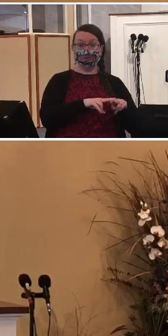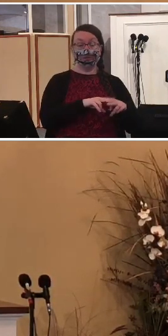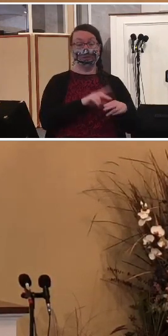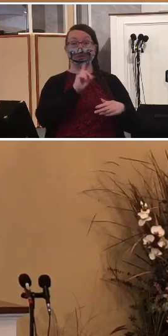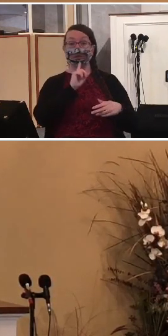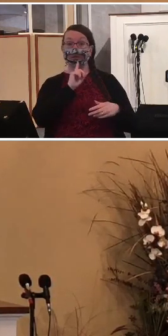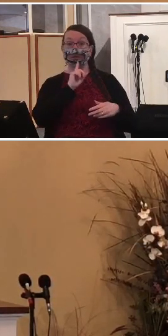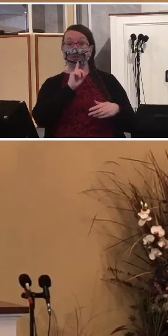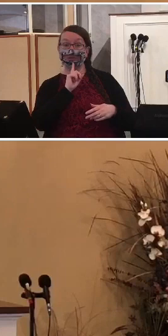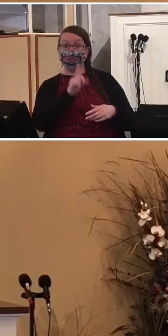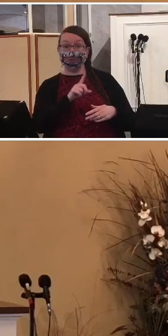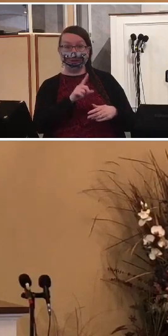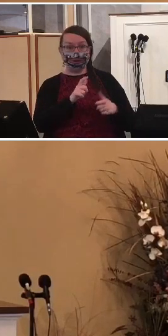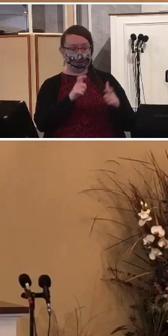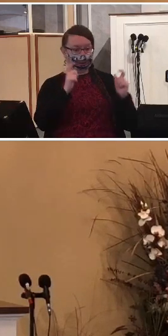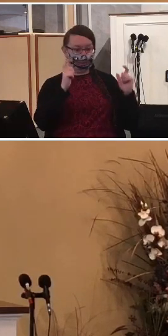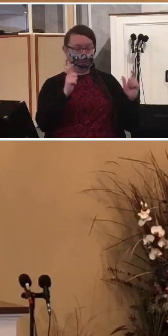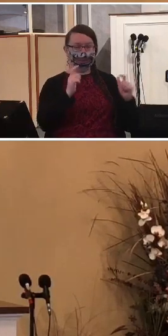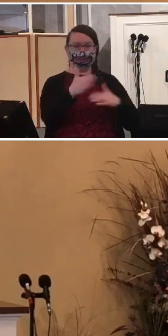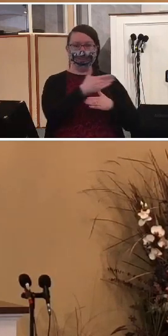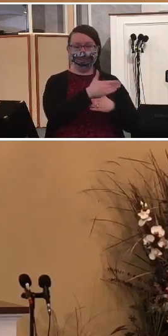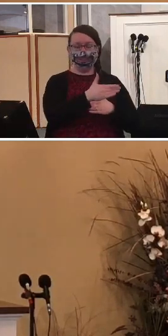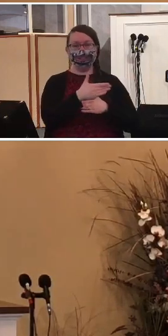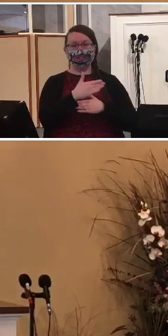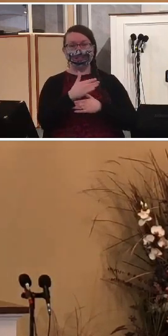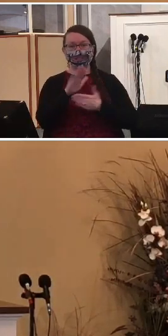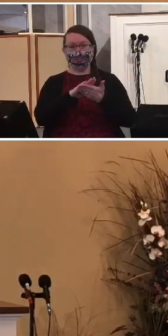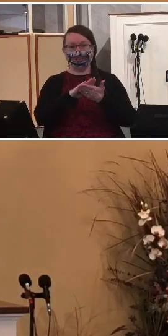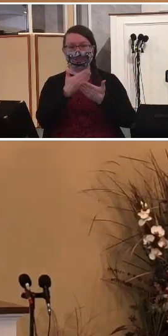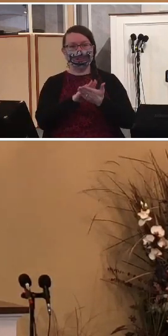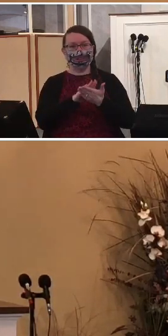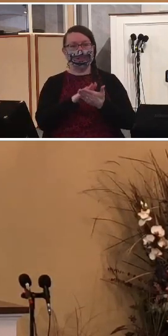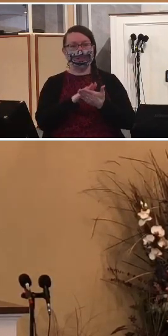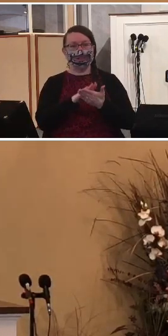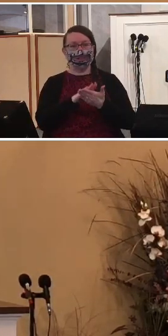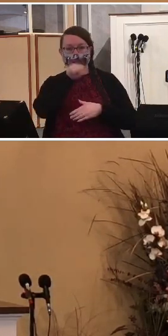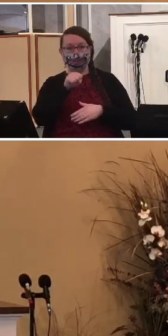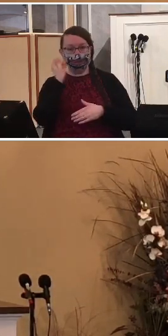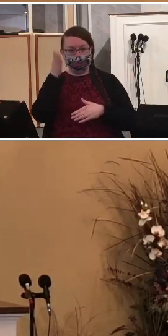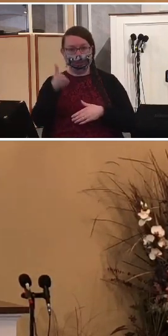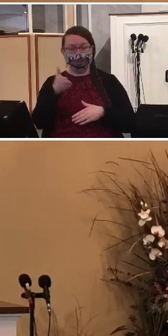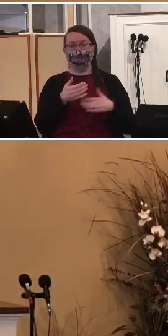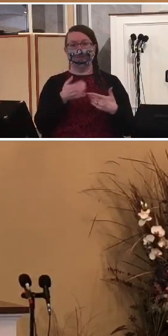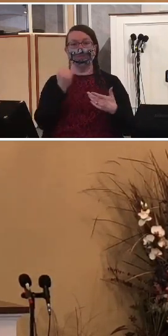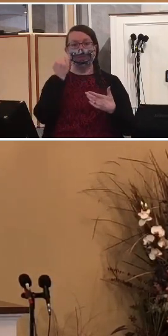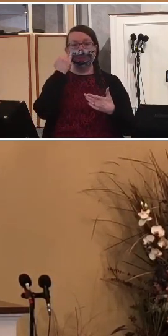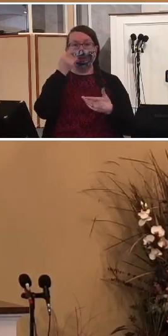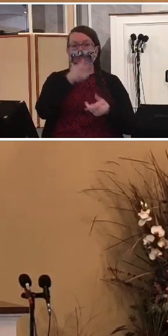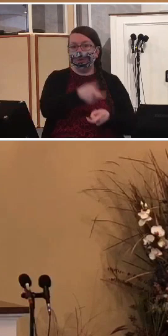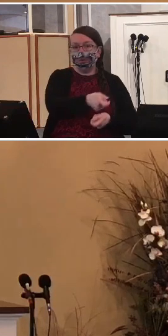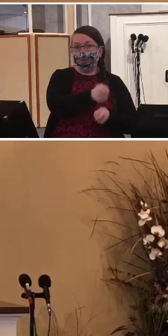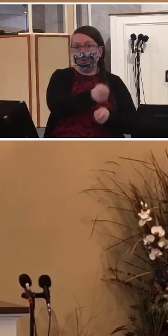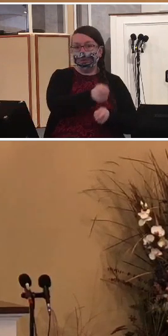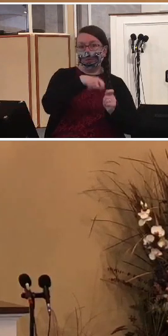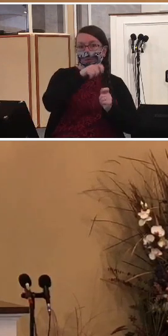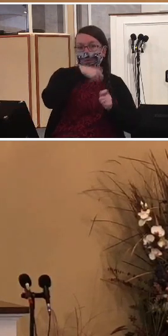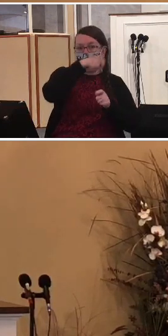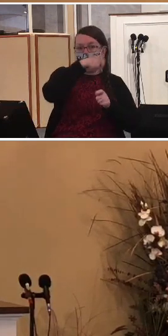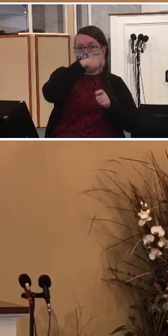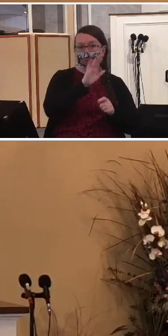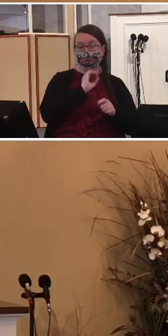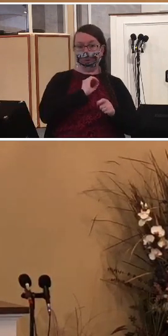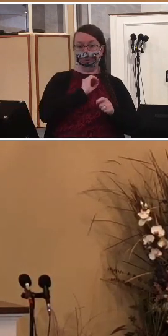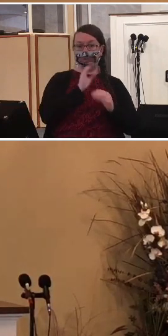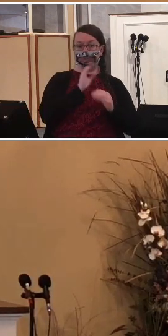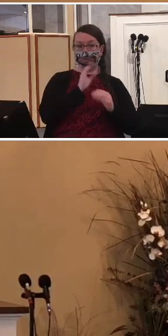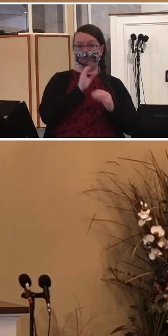supuesto, me hubiese encantado ir a la casa repleto de pescados. Si tú nunca has atrapado tu propio